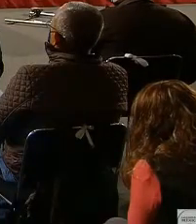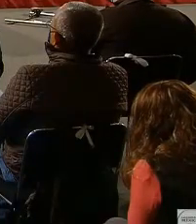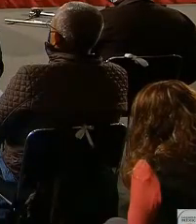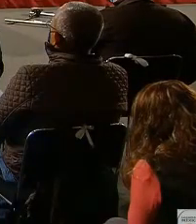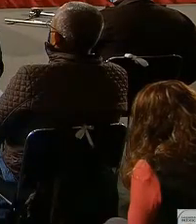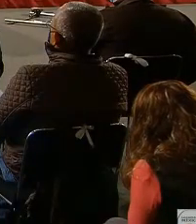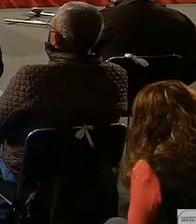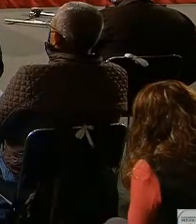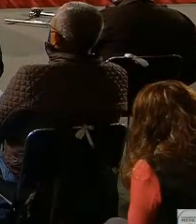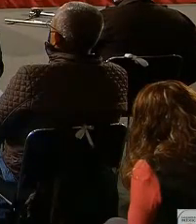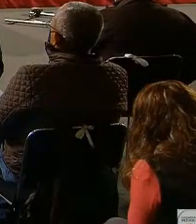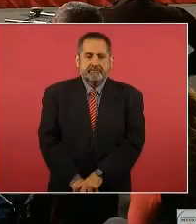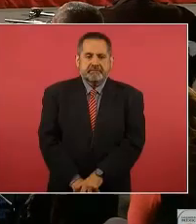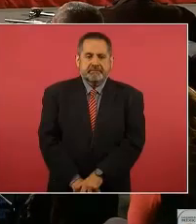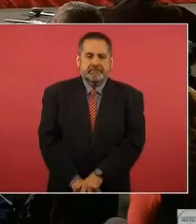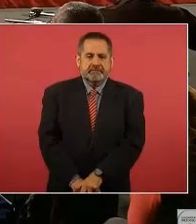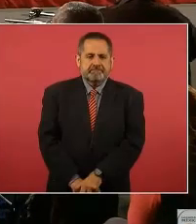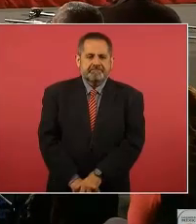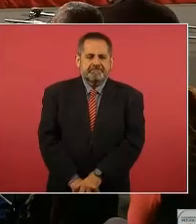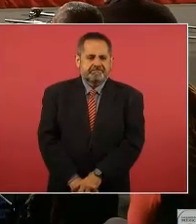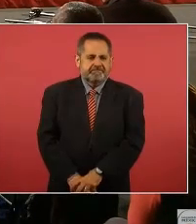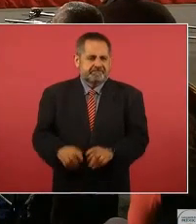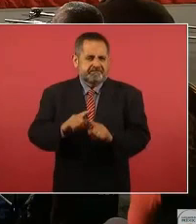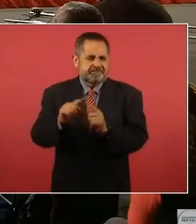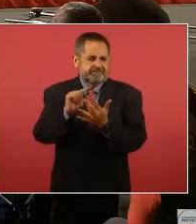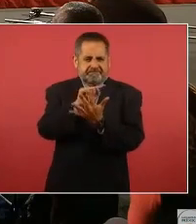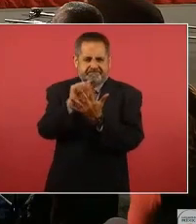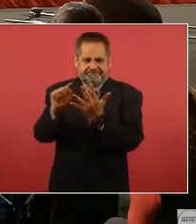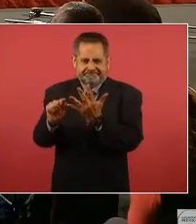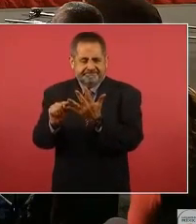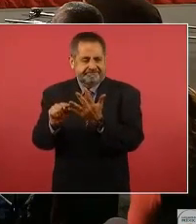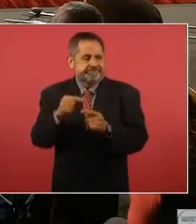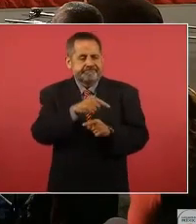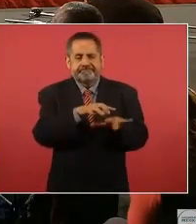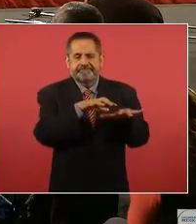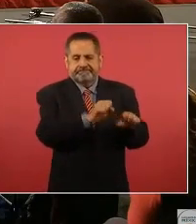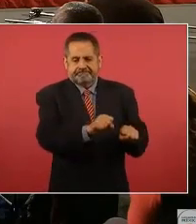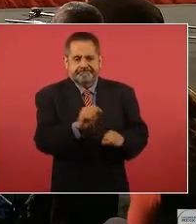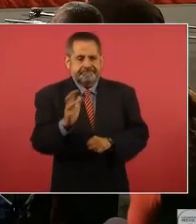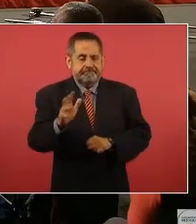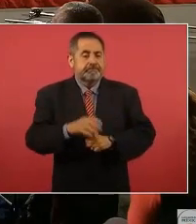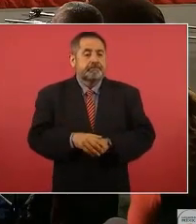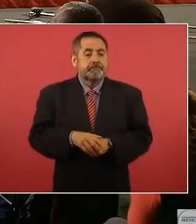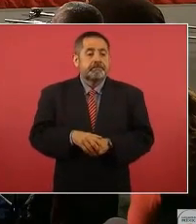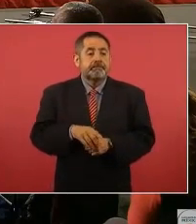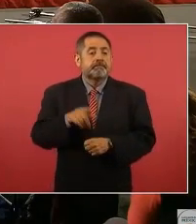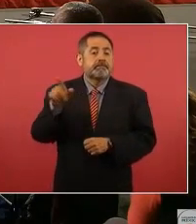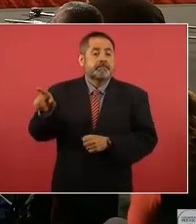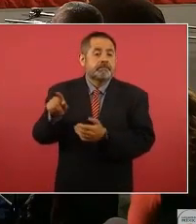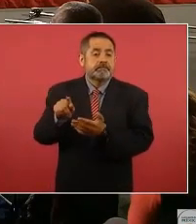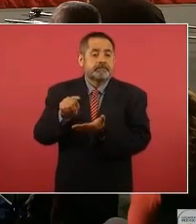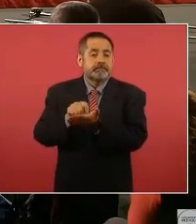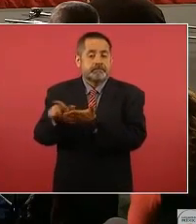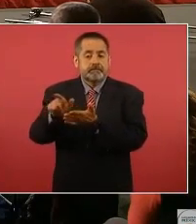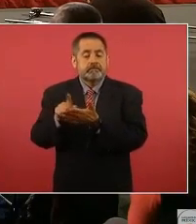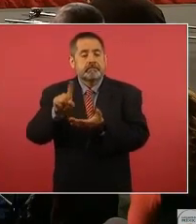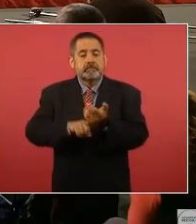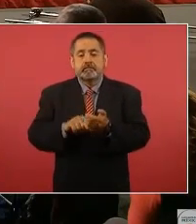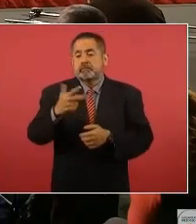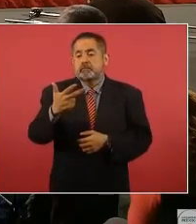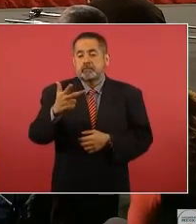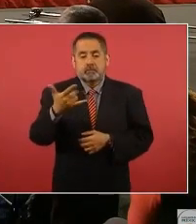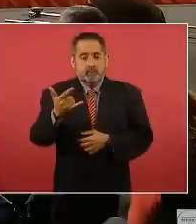oquitoa atil y tabú tama en tapachula el día 8 de julio dos